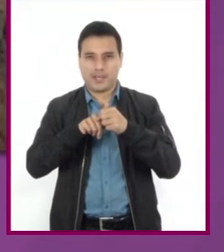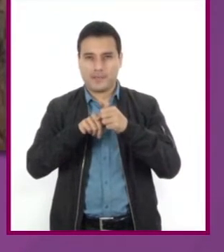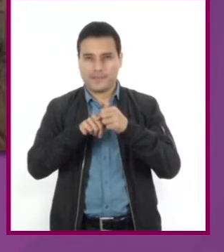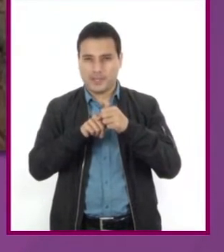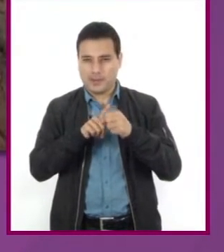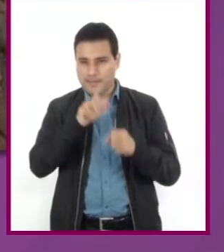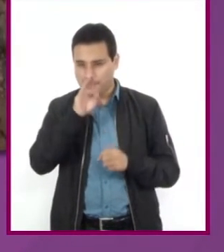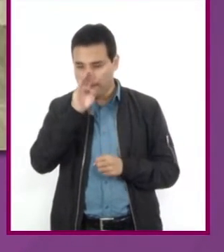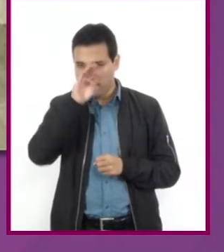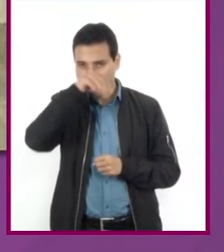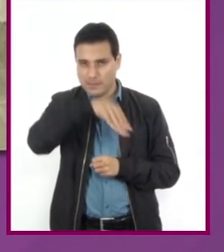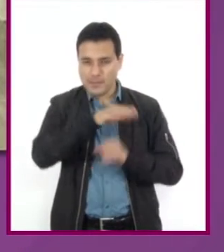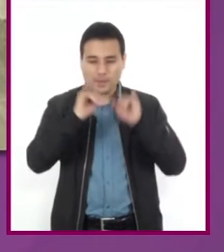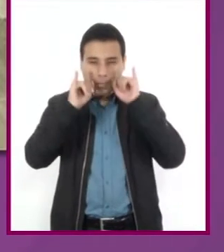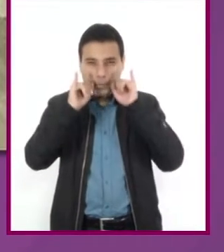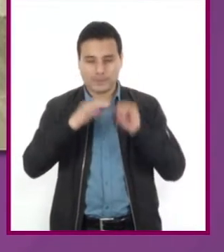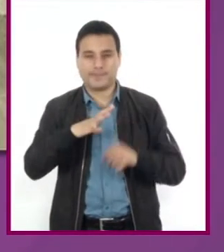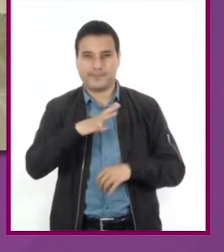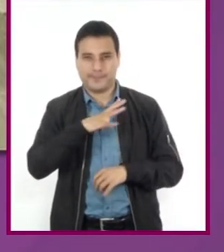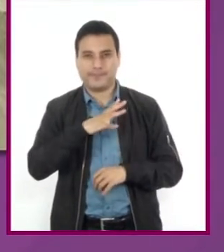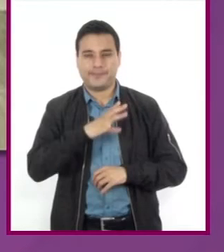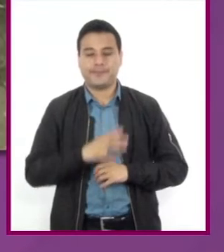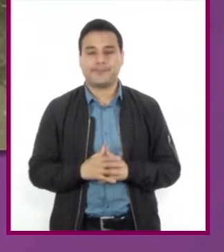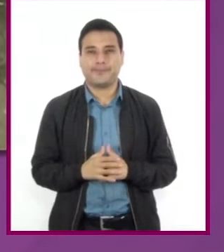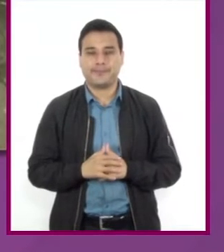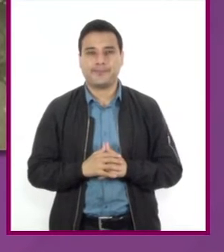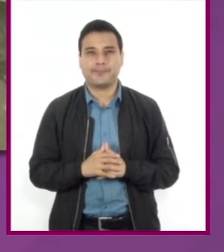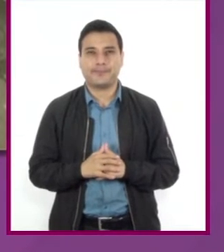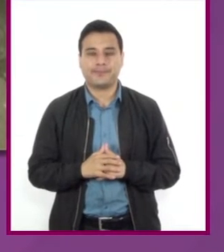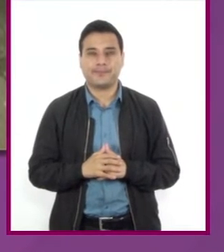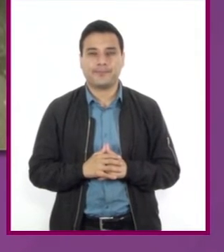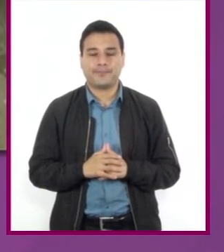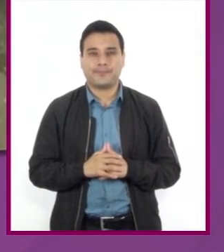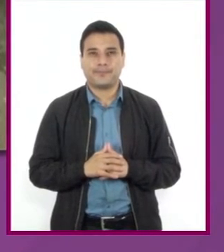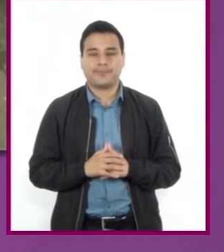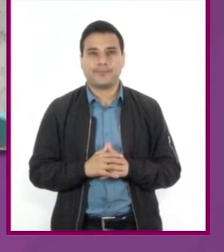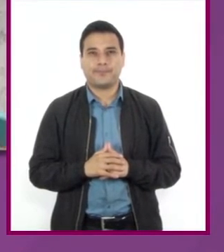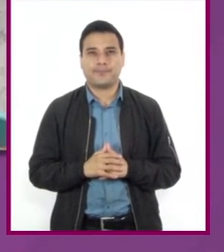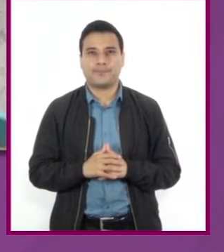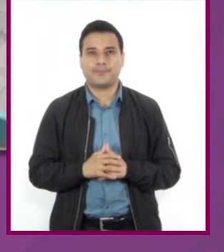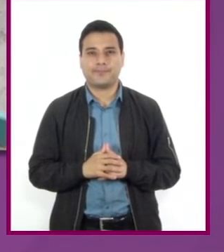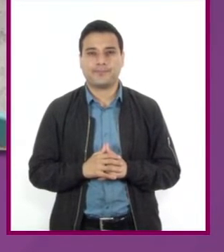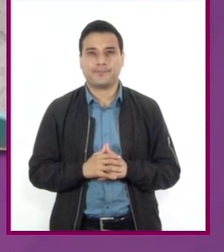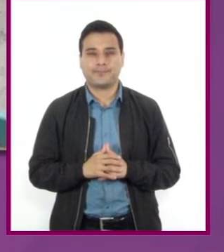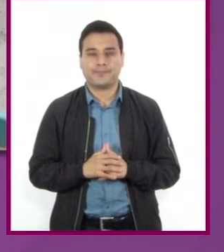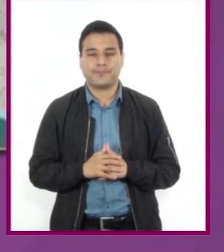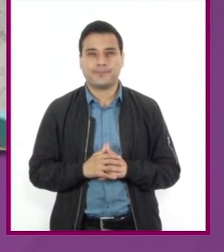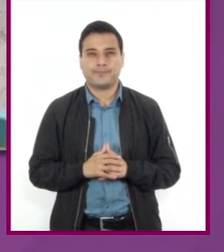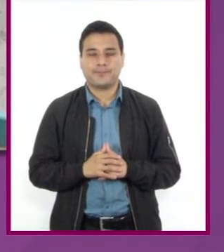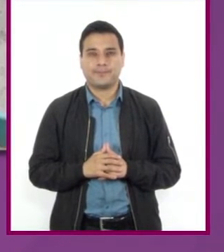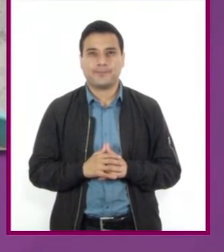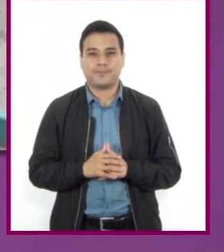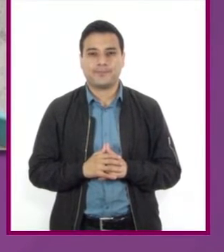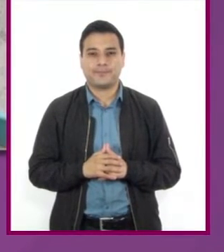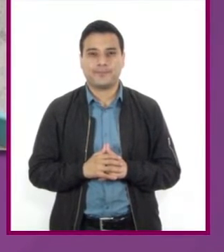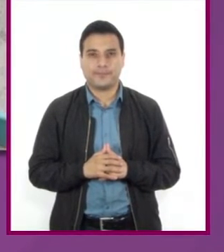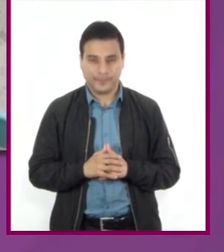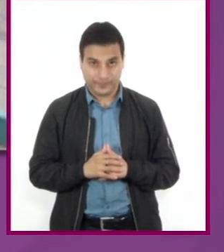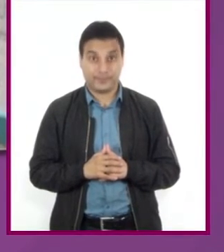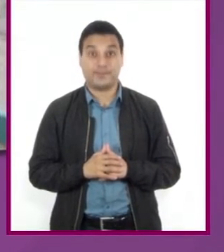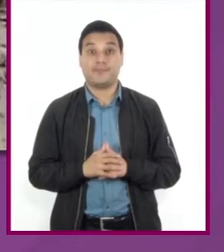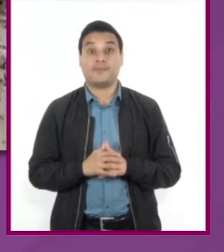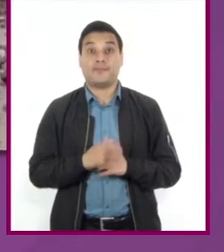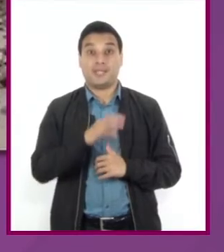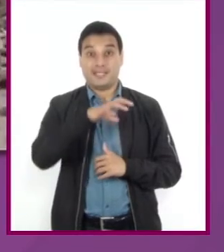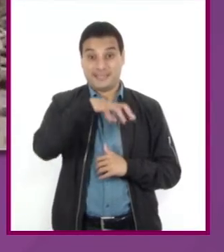Y En la sección 1 y 2 en